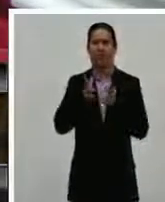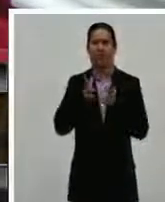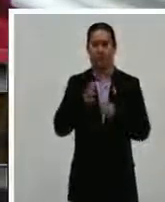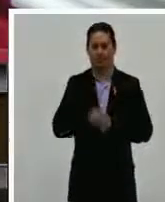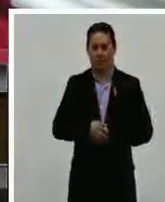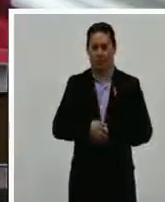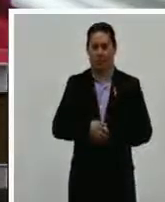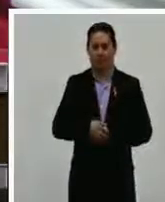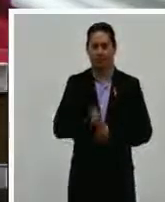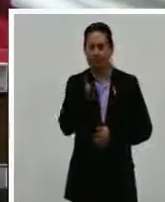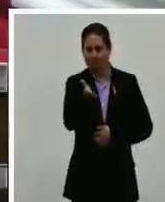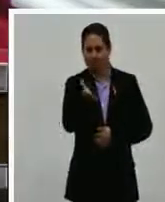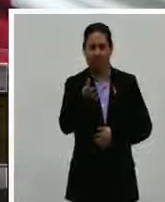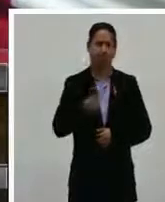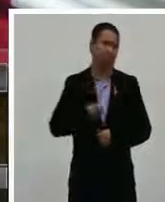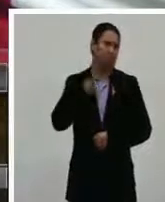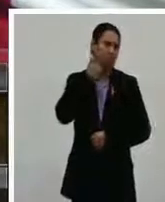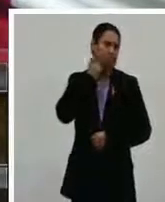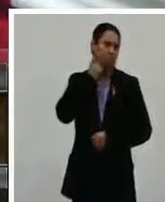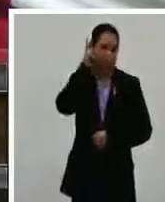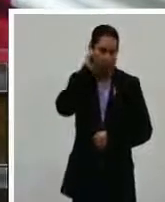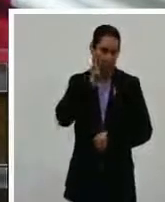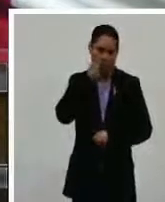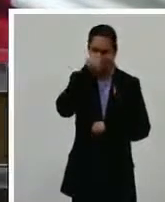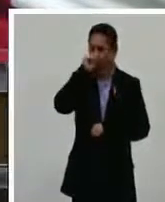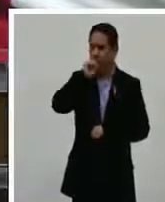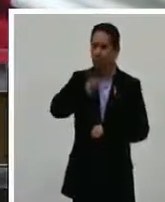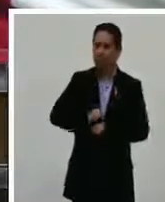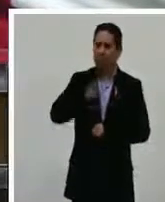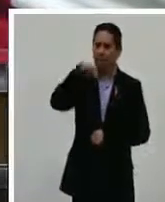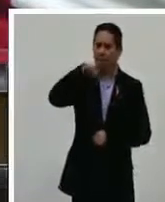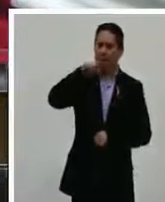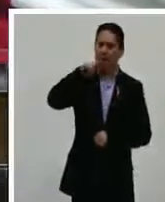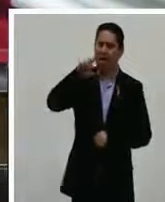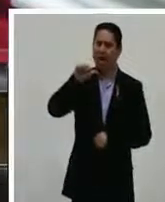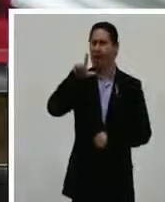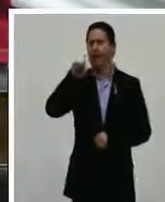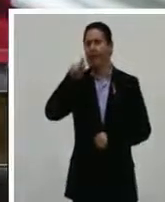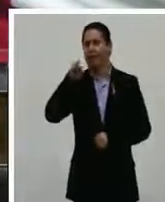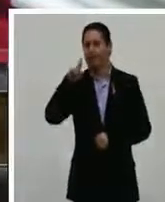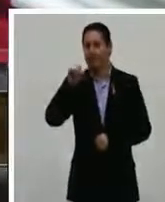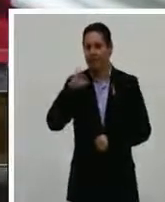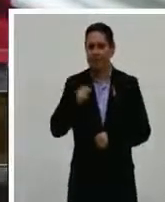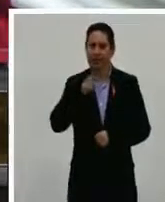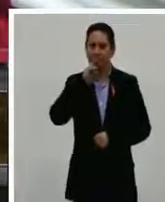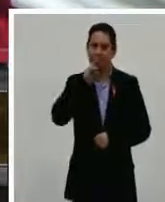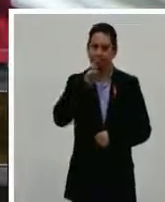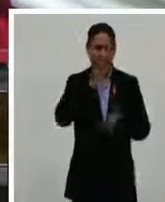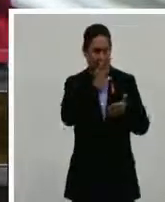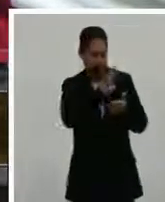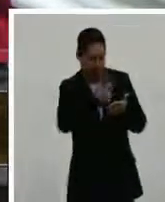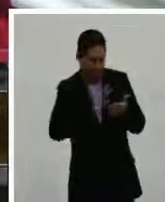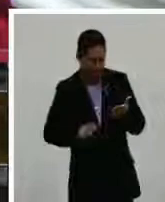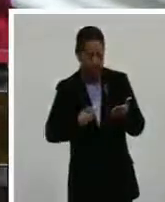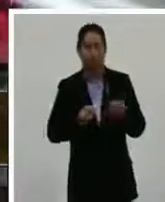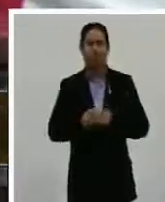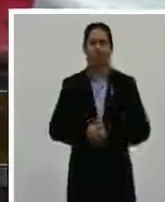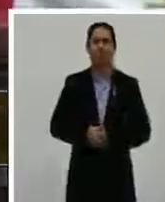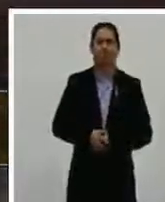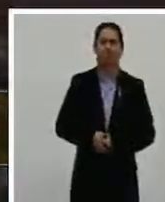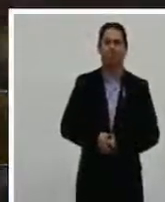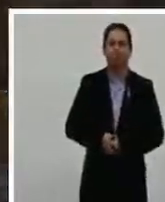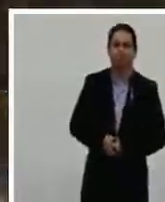que solicitó a la diputada secretaria mayor alicia mendoza álvarez de lectura los puntos resolutivos del dictamen